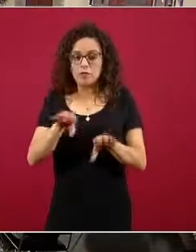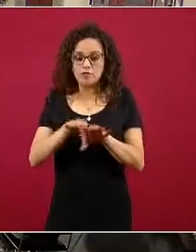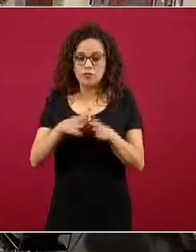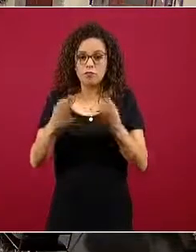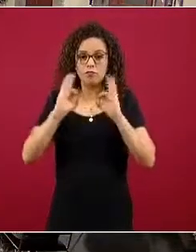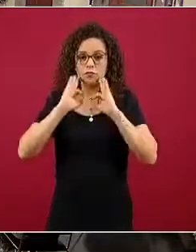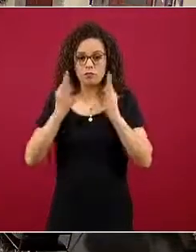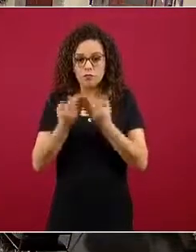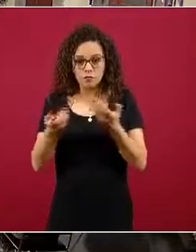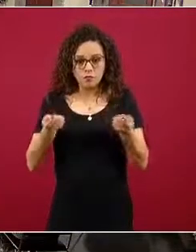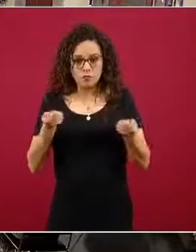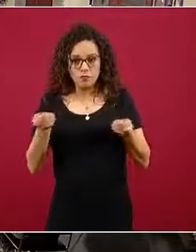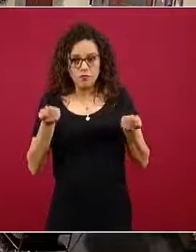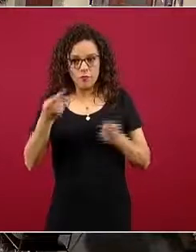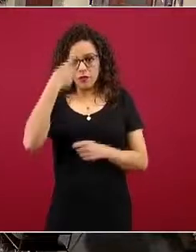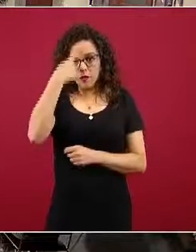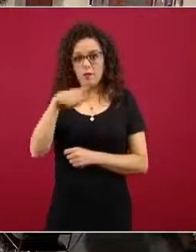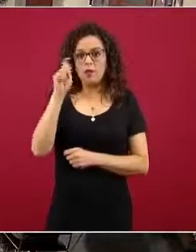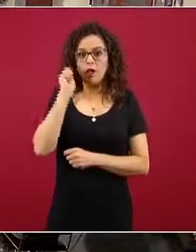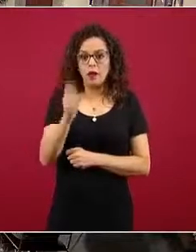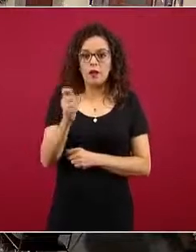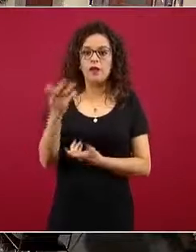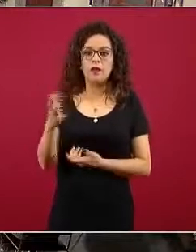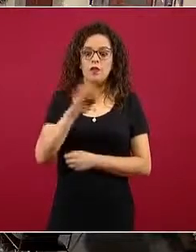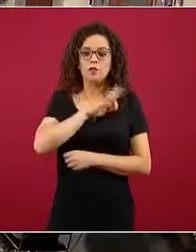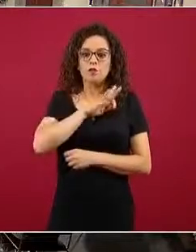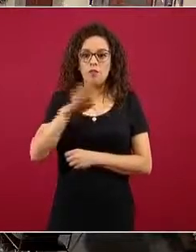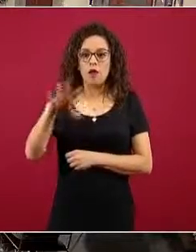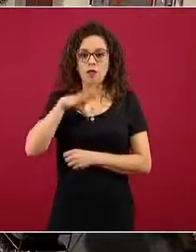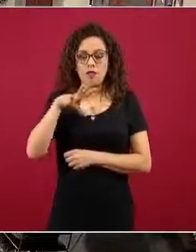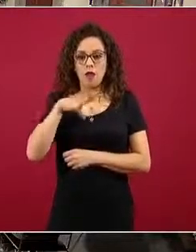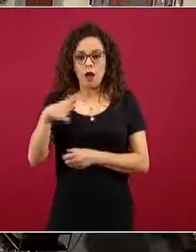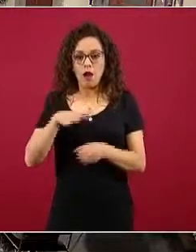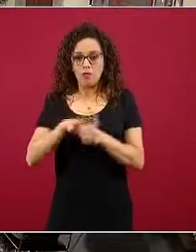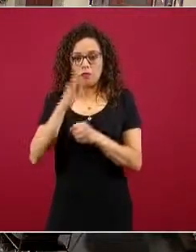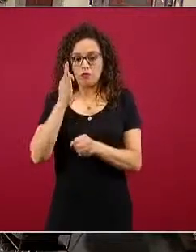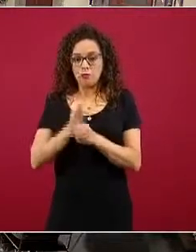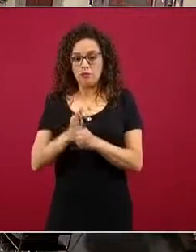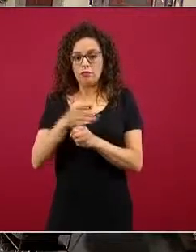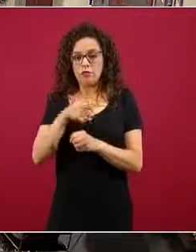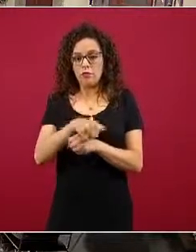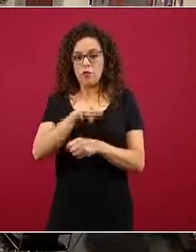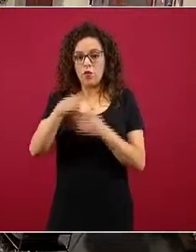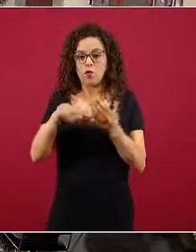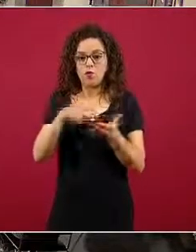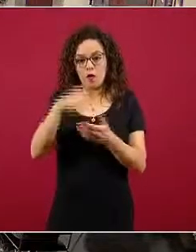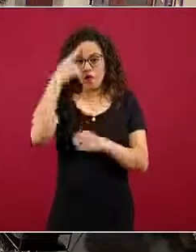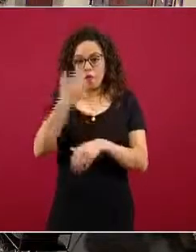hecho tanto para aumentar la capacidad hospitalaria como para disminuir el riesgo de dispersión comunitaria.